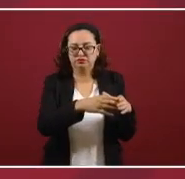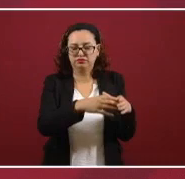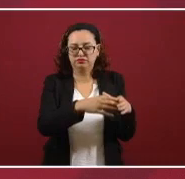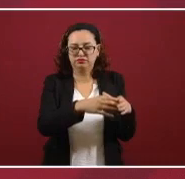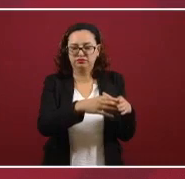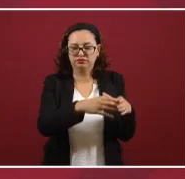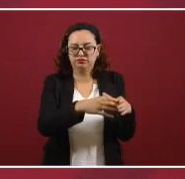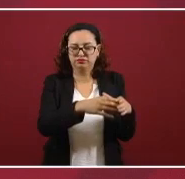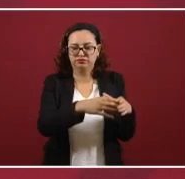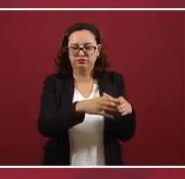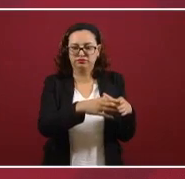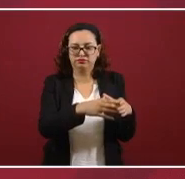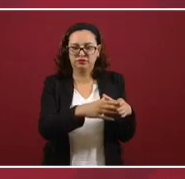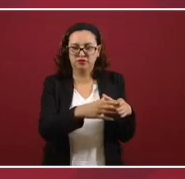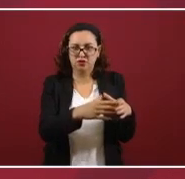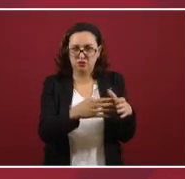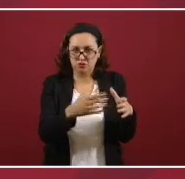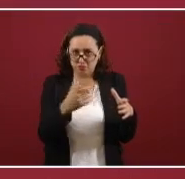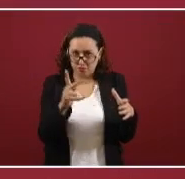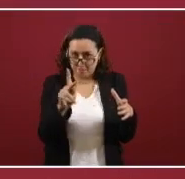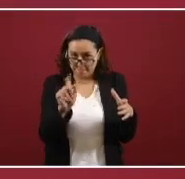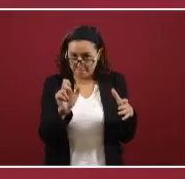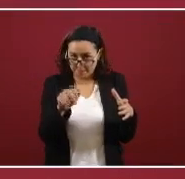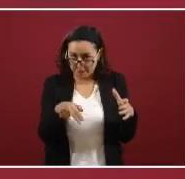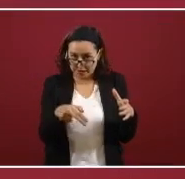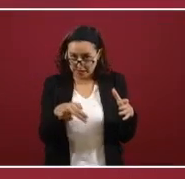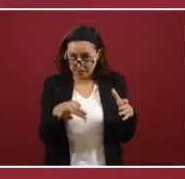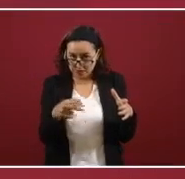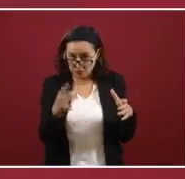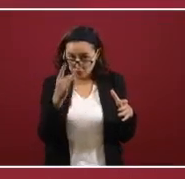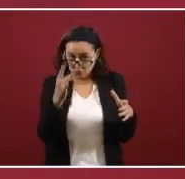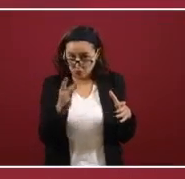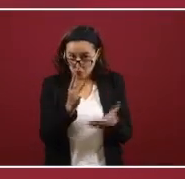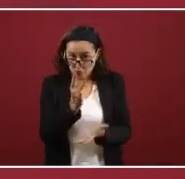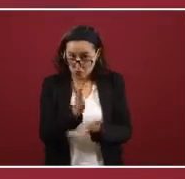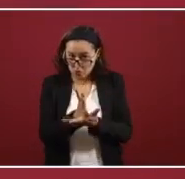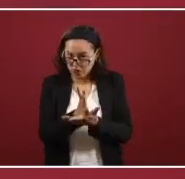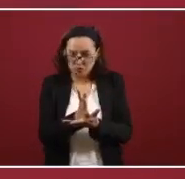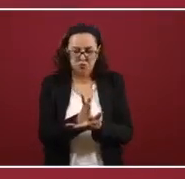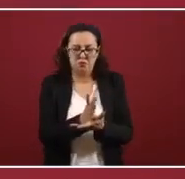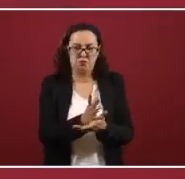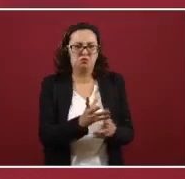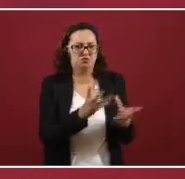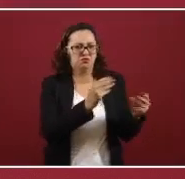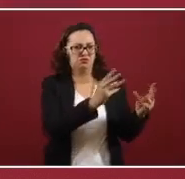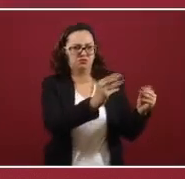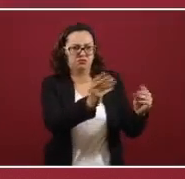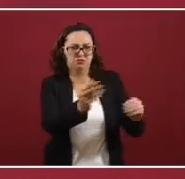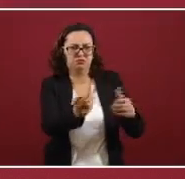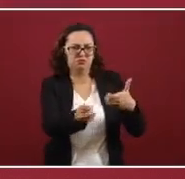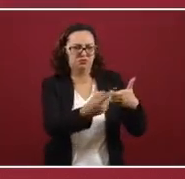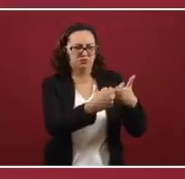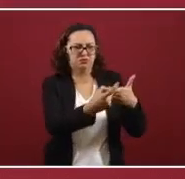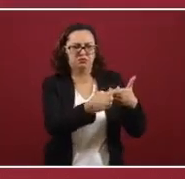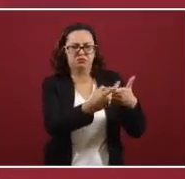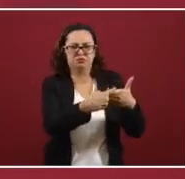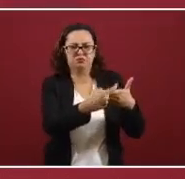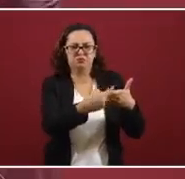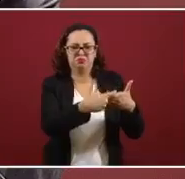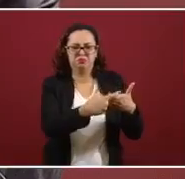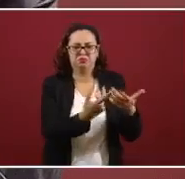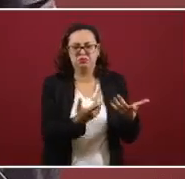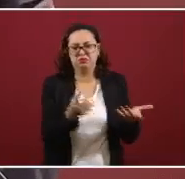incluye solo al PAN, el conservadurismo es más amplio, tiene como doctrina